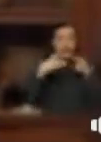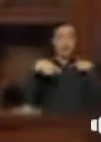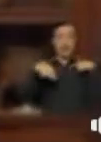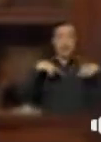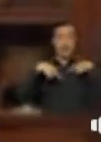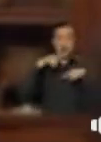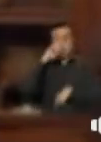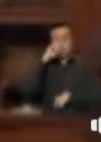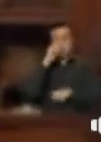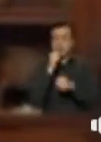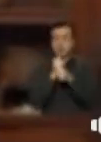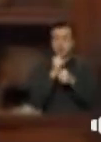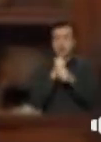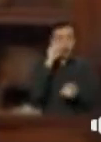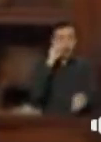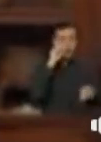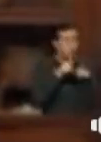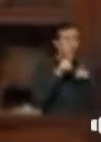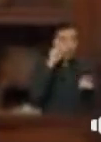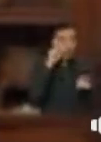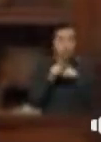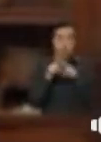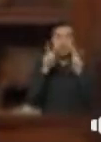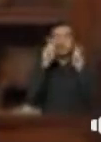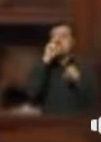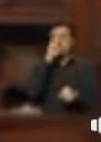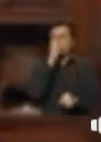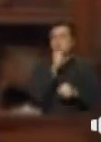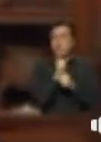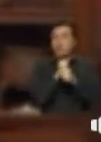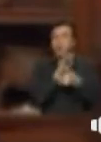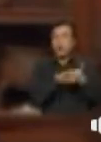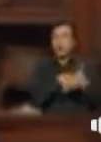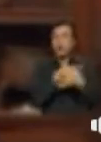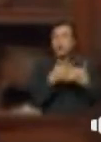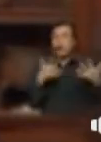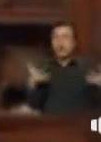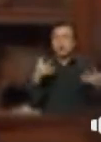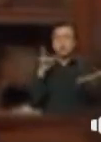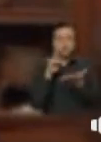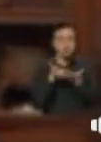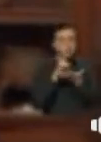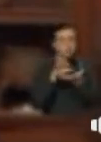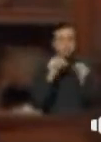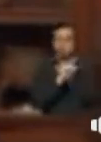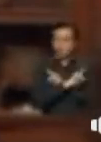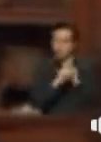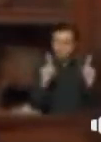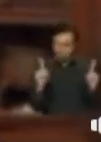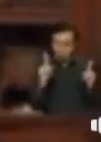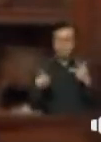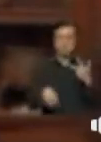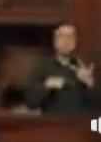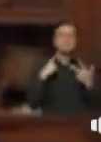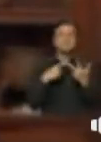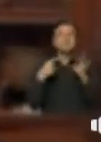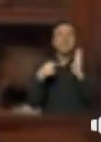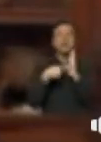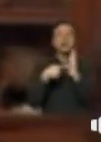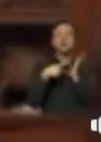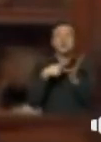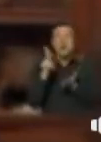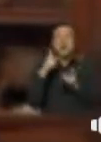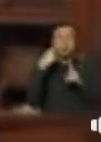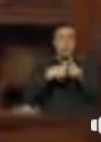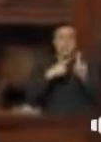trabajadores deberán llegar a acuerdos sobre jornadas y modalidades de trabajo. No habrá despidos. Tercero, los pagos de impuestos de